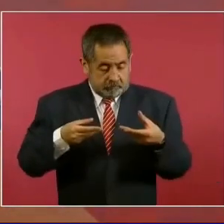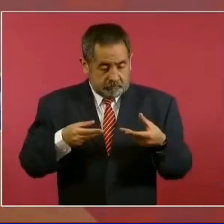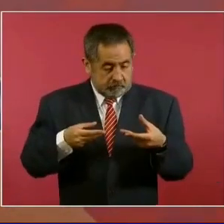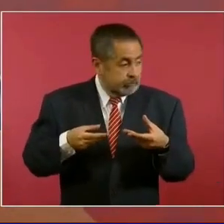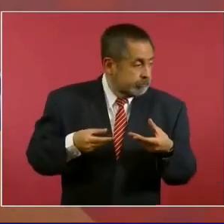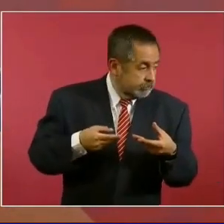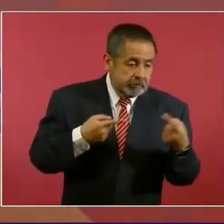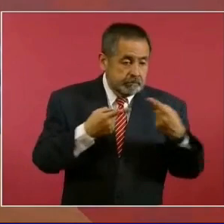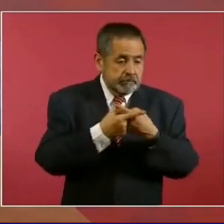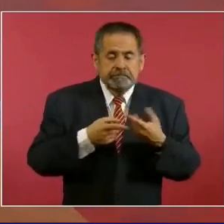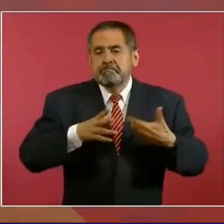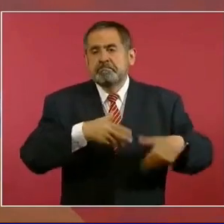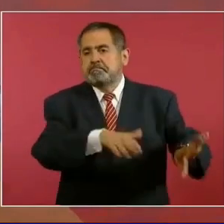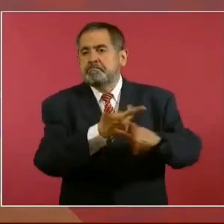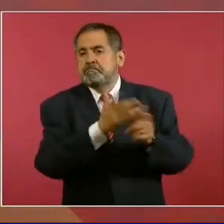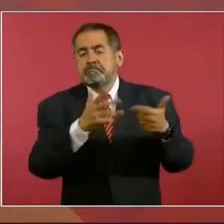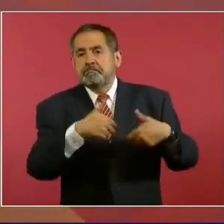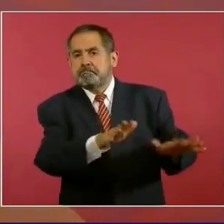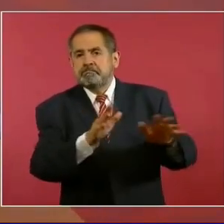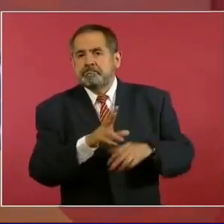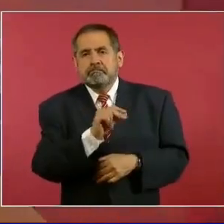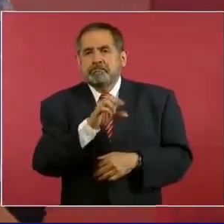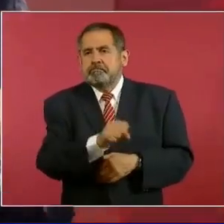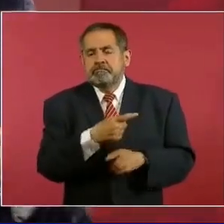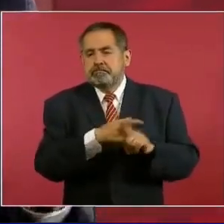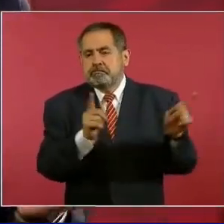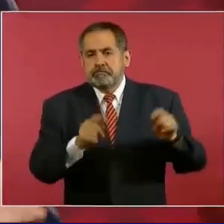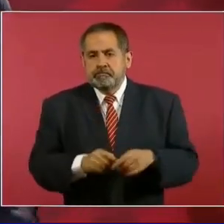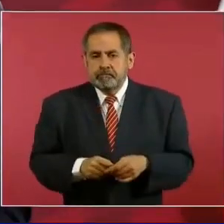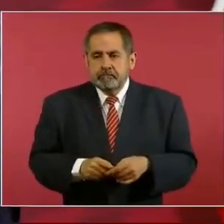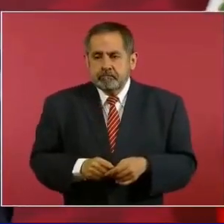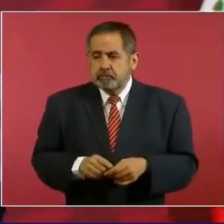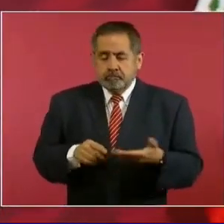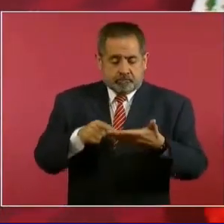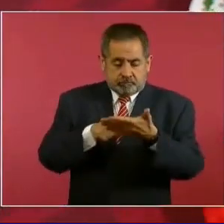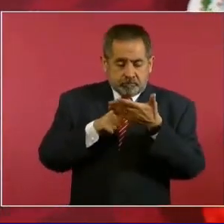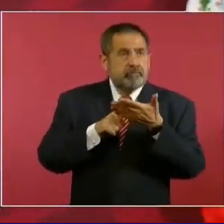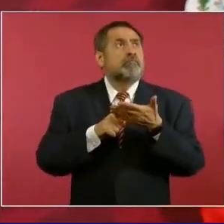no es, o no vive ahí,